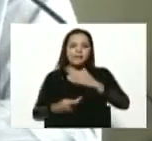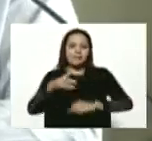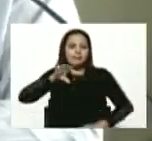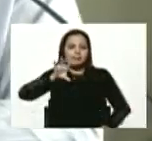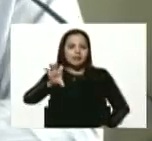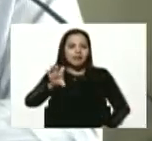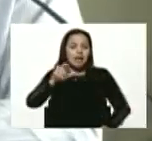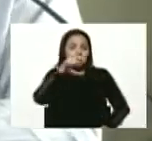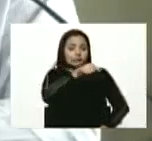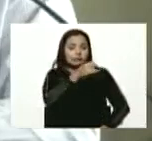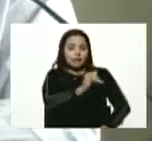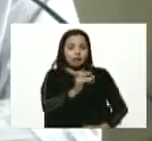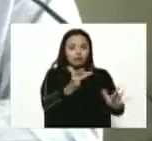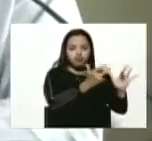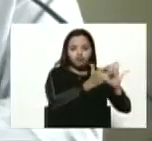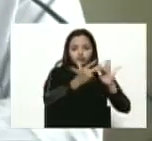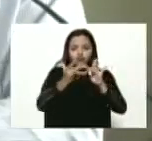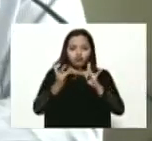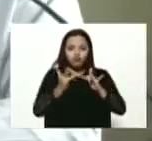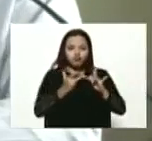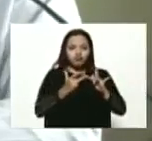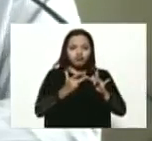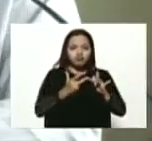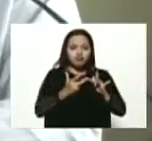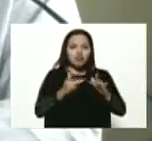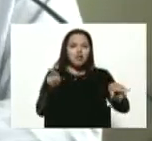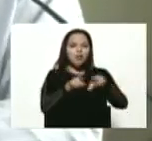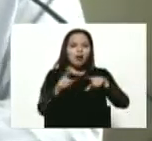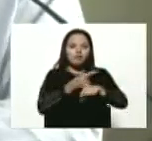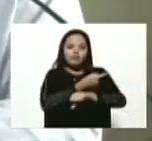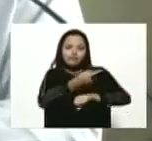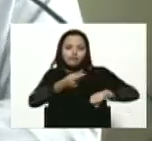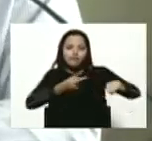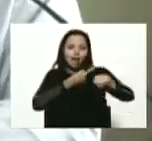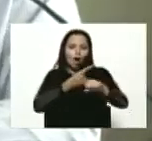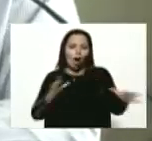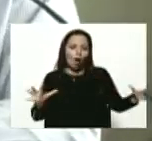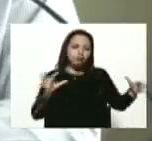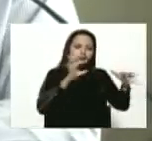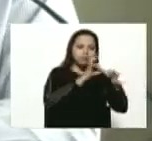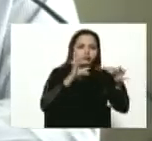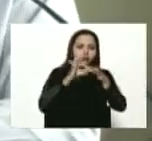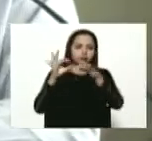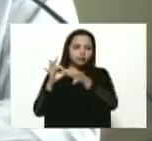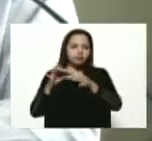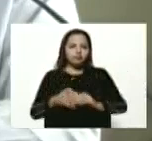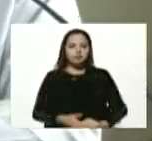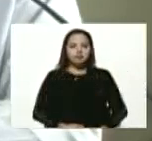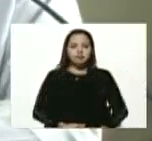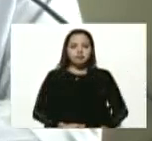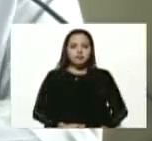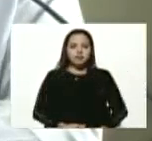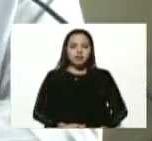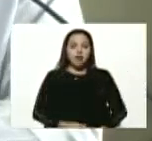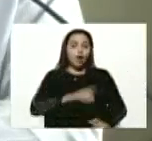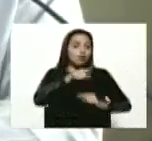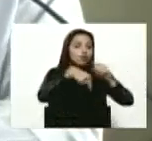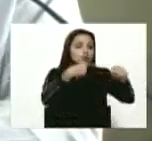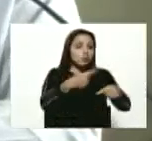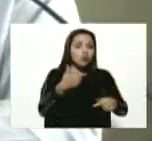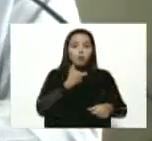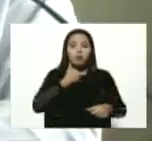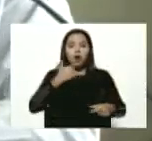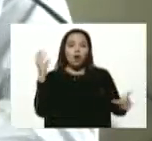están allí interconectados como un reloj que se sincroniza. El impacto en cualquiera de esos vértices